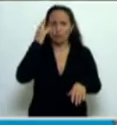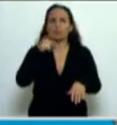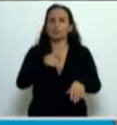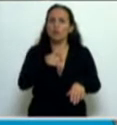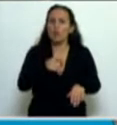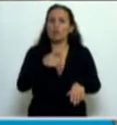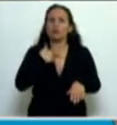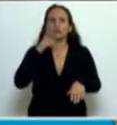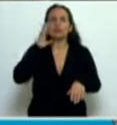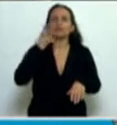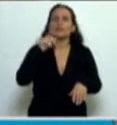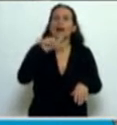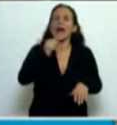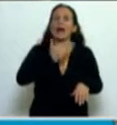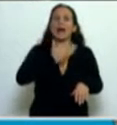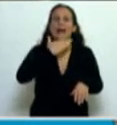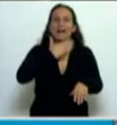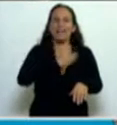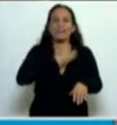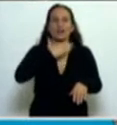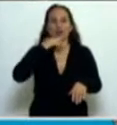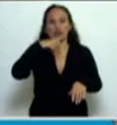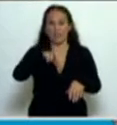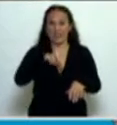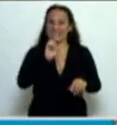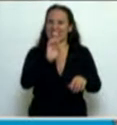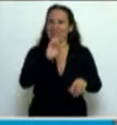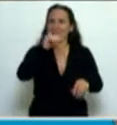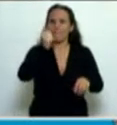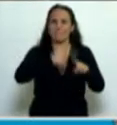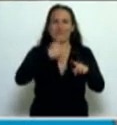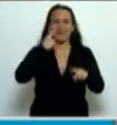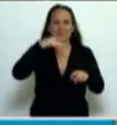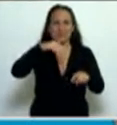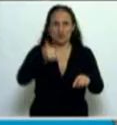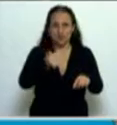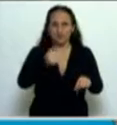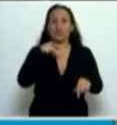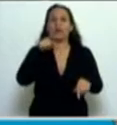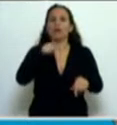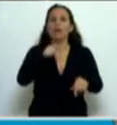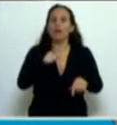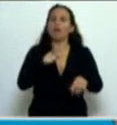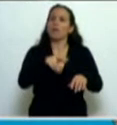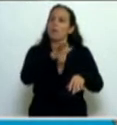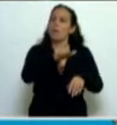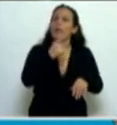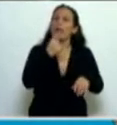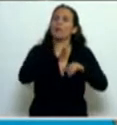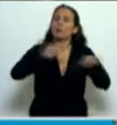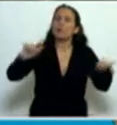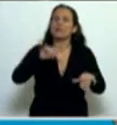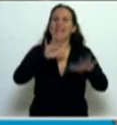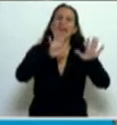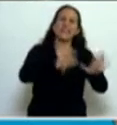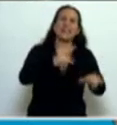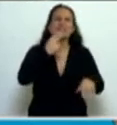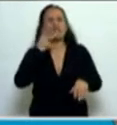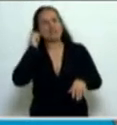millones para esos fondos. Más allá de lo que significó también la